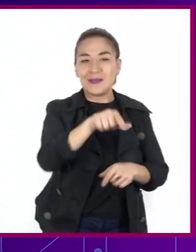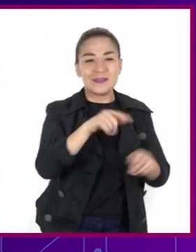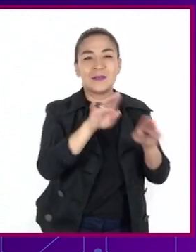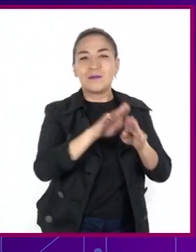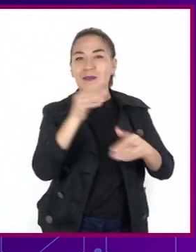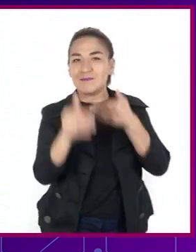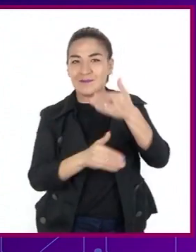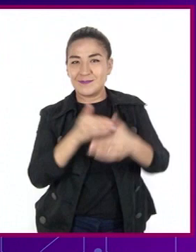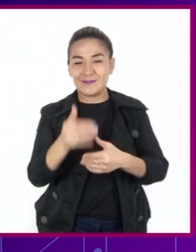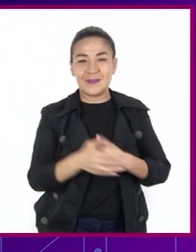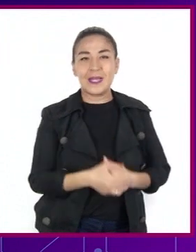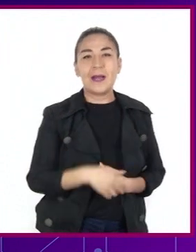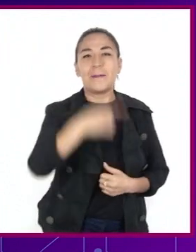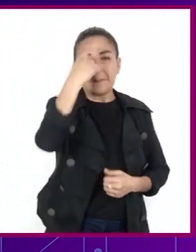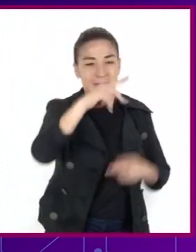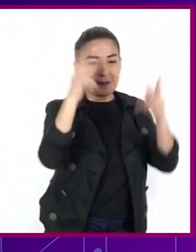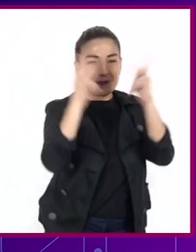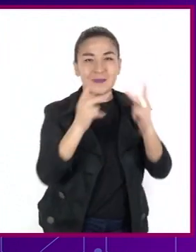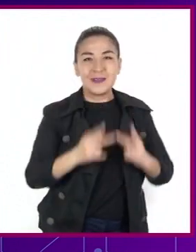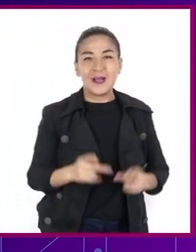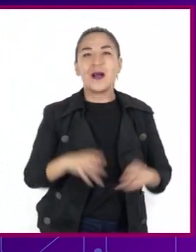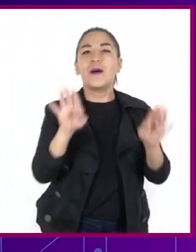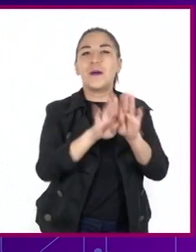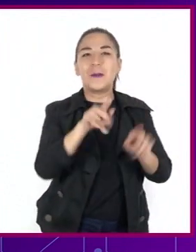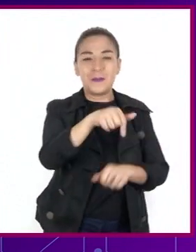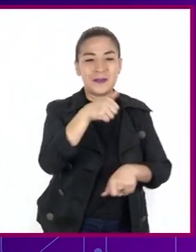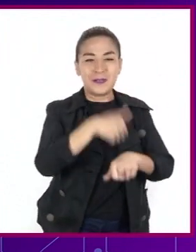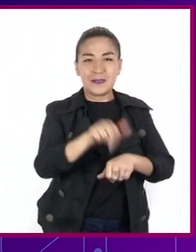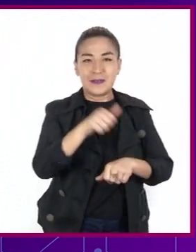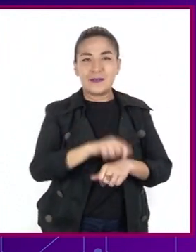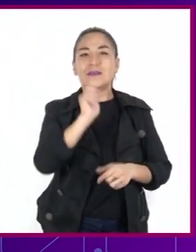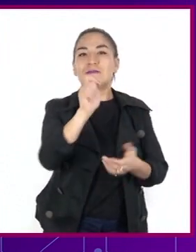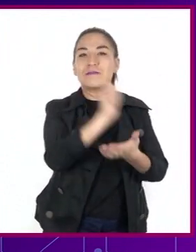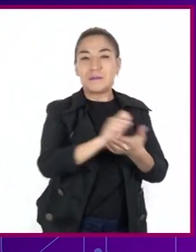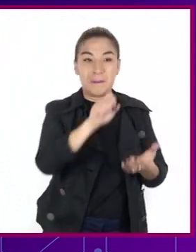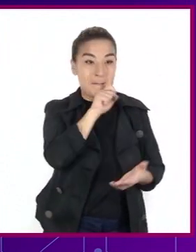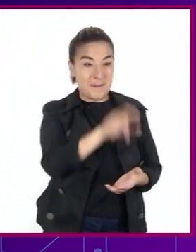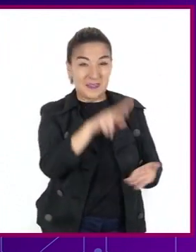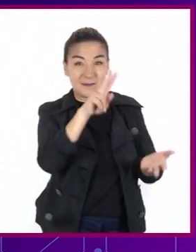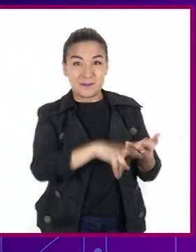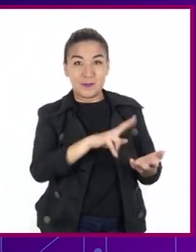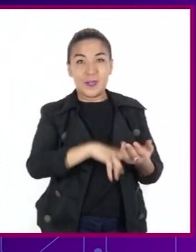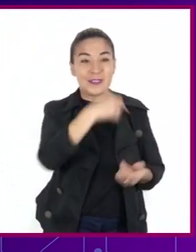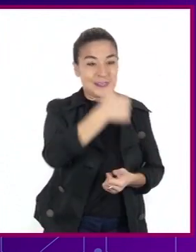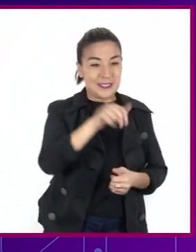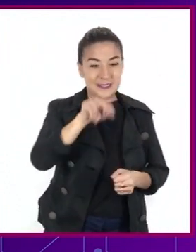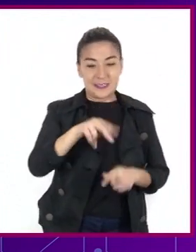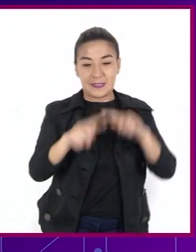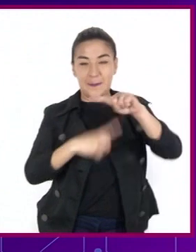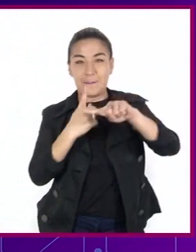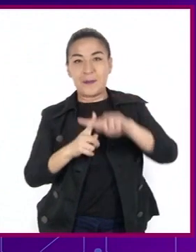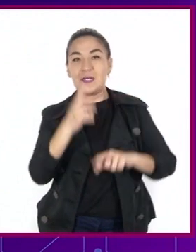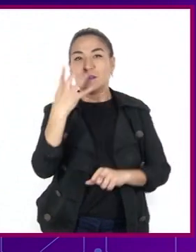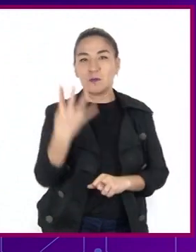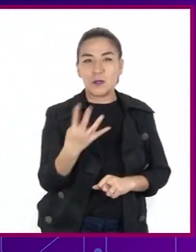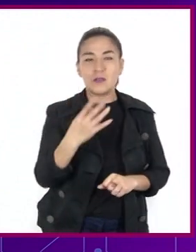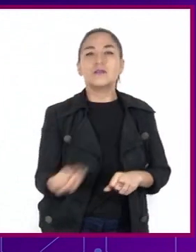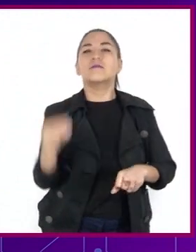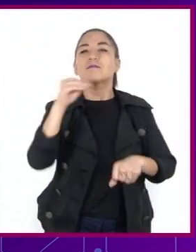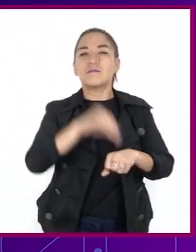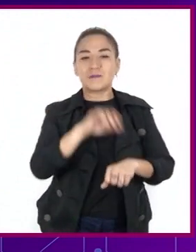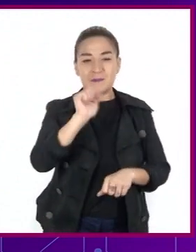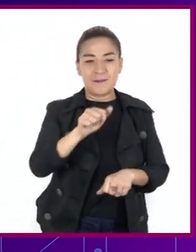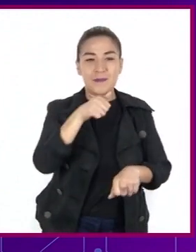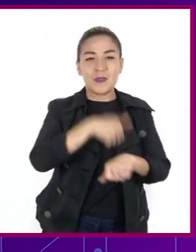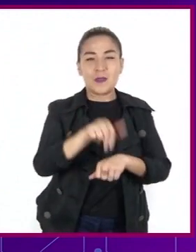sucesión. Para comprobar que las expresiones algebraicas que escribimos son equivalentes a 6n más 4, sustituimos n